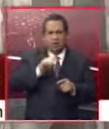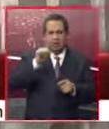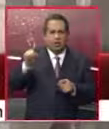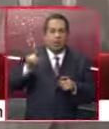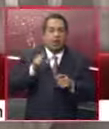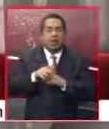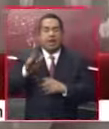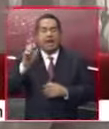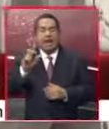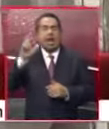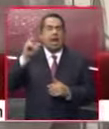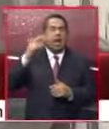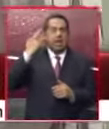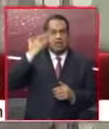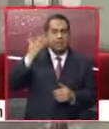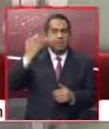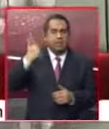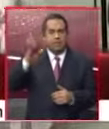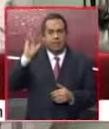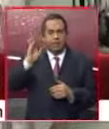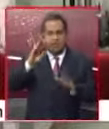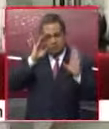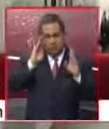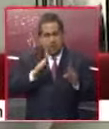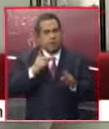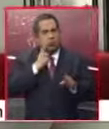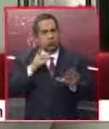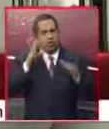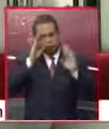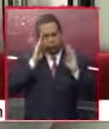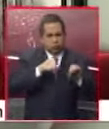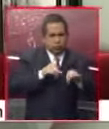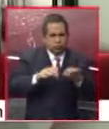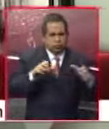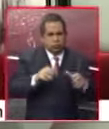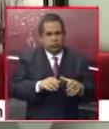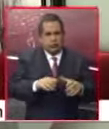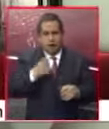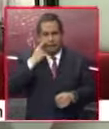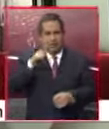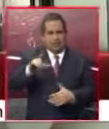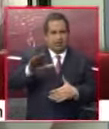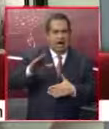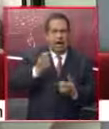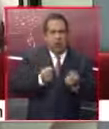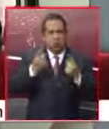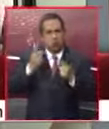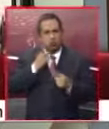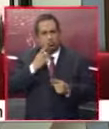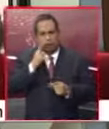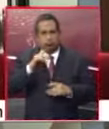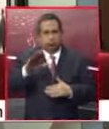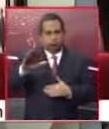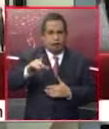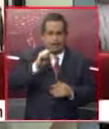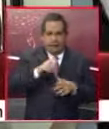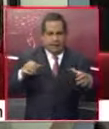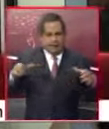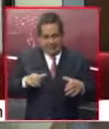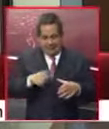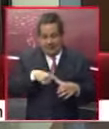cuál era la ocupación de los diputados. Tenemos la protesta de algunos diputados, aquí están, el